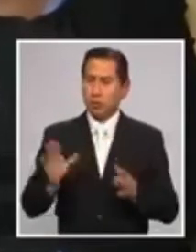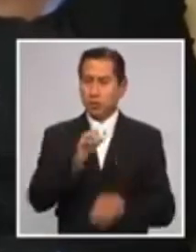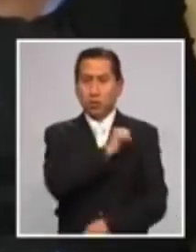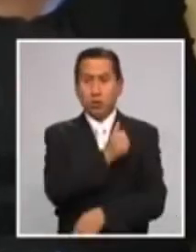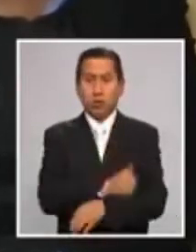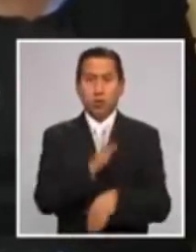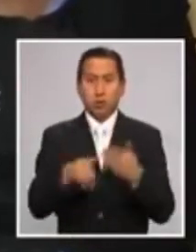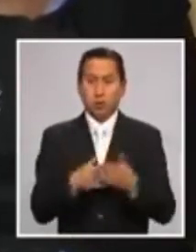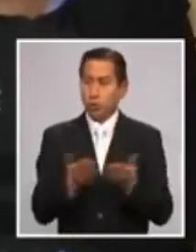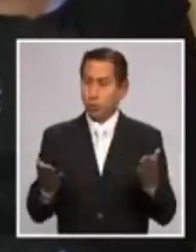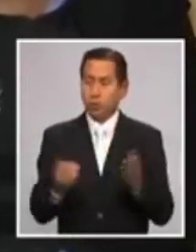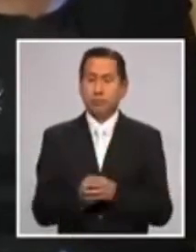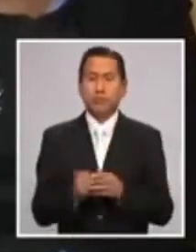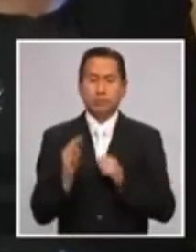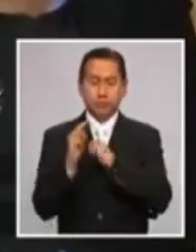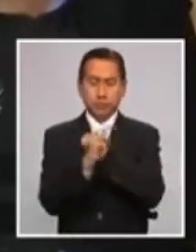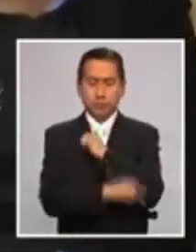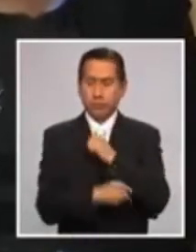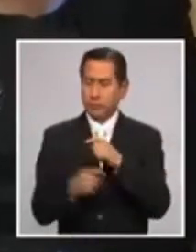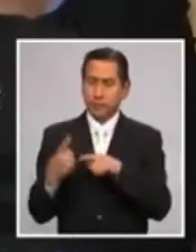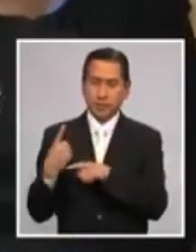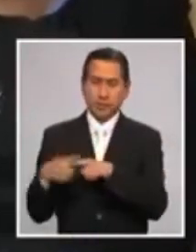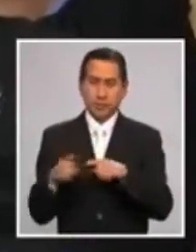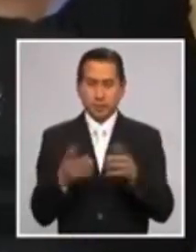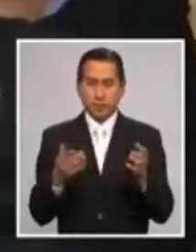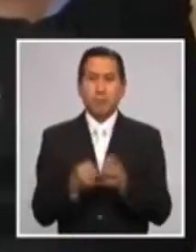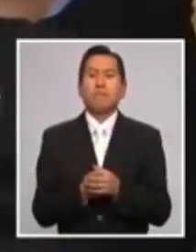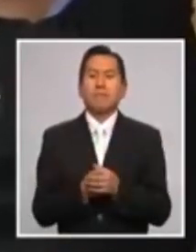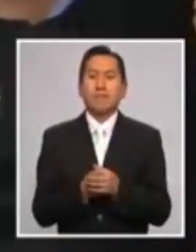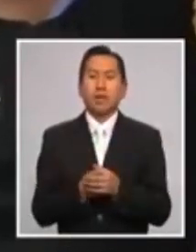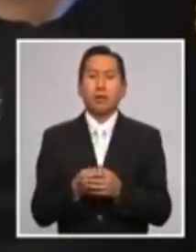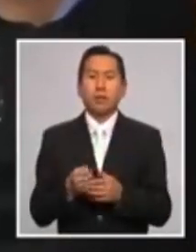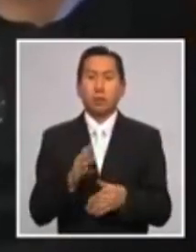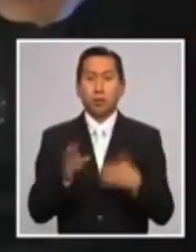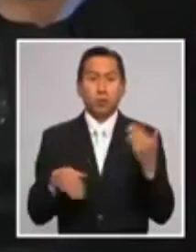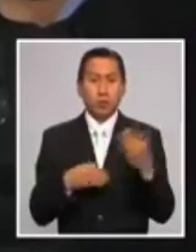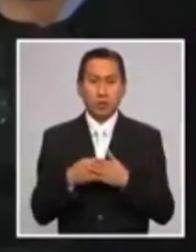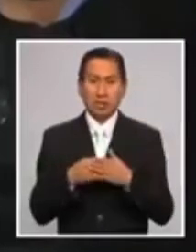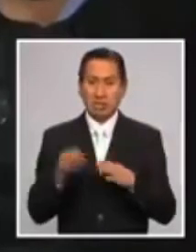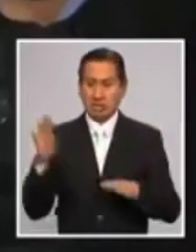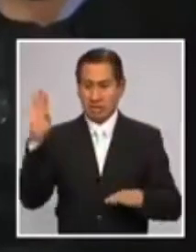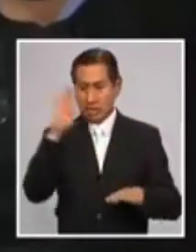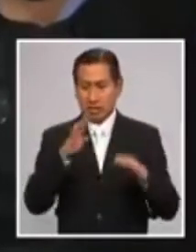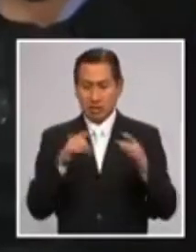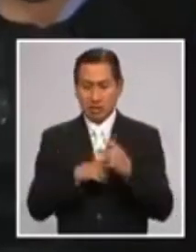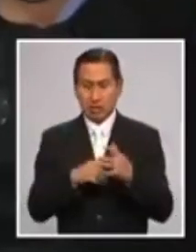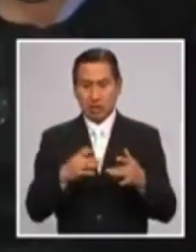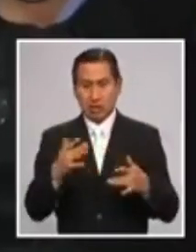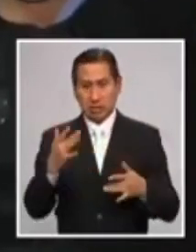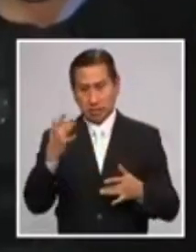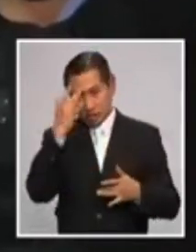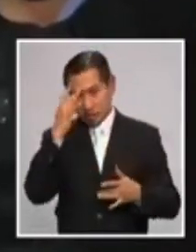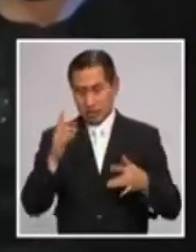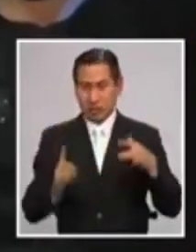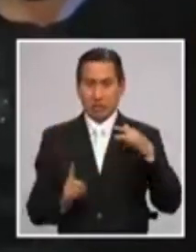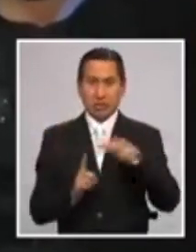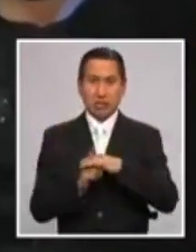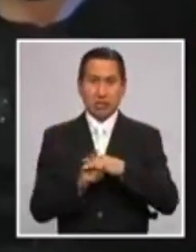autoridades nacionales, de que verdaderamente estamos todos preocupados por estas enfermedades que